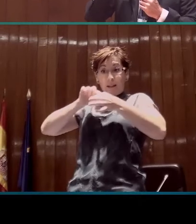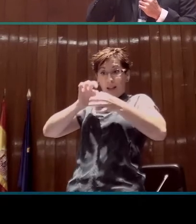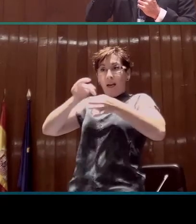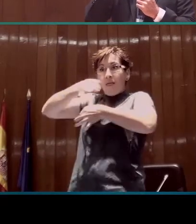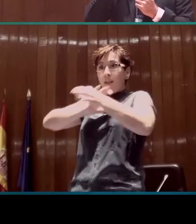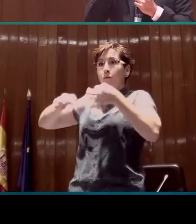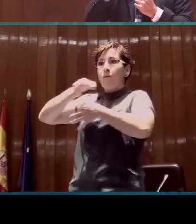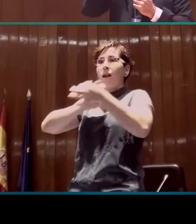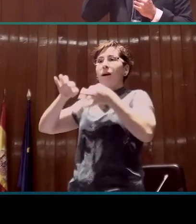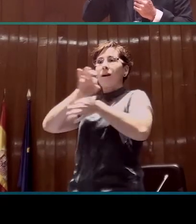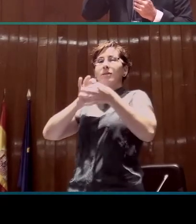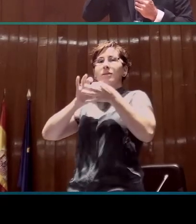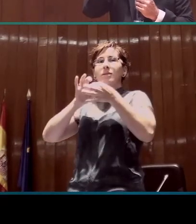alineadas